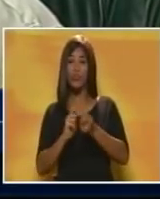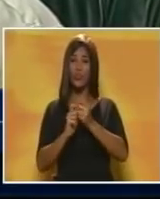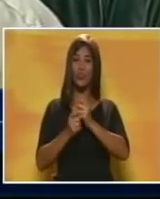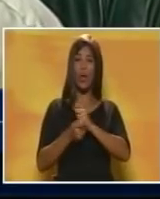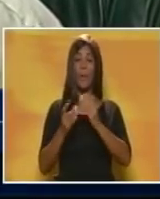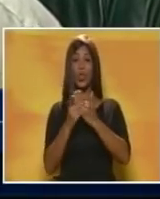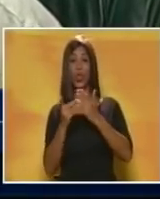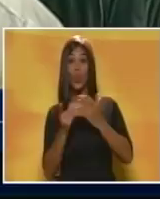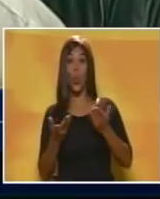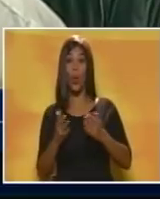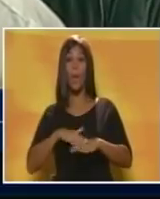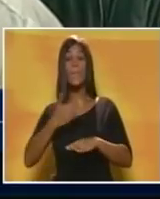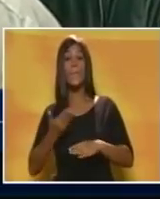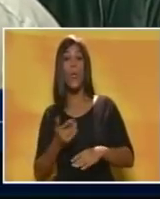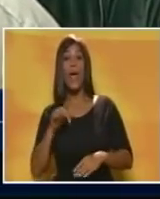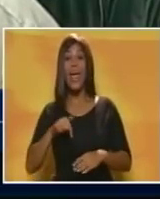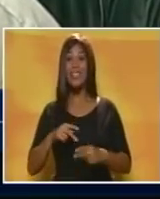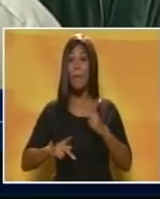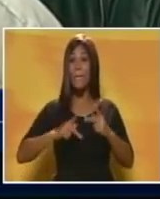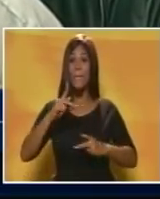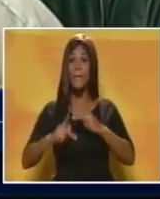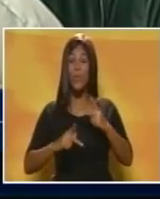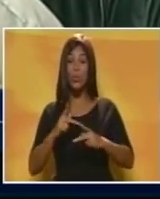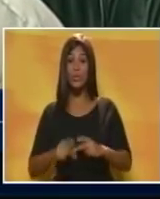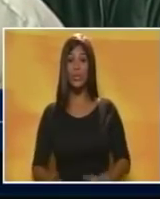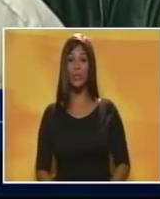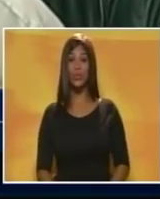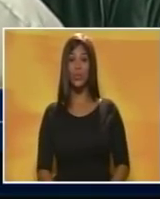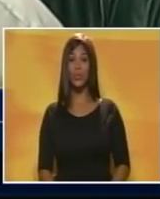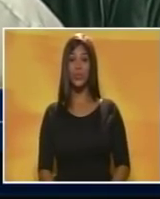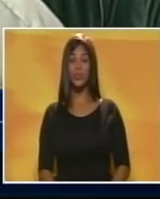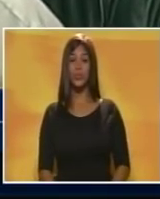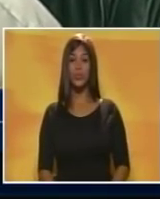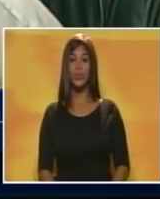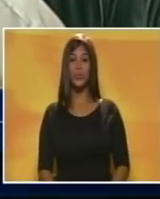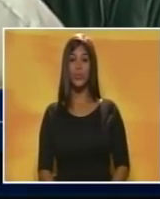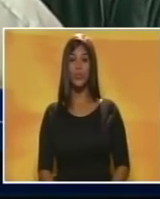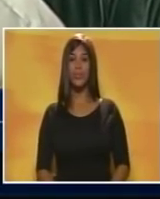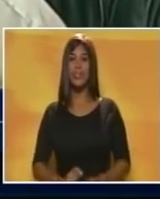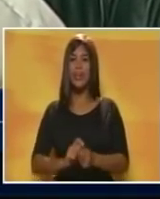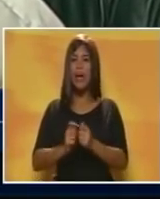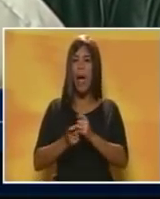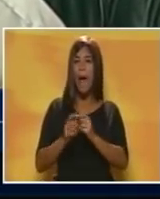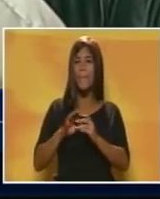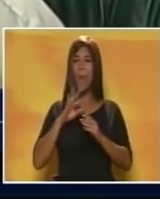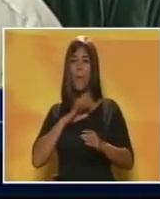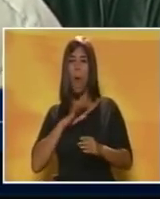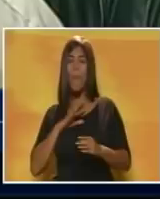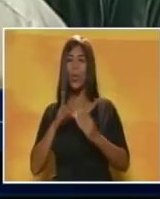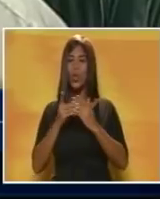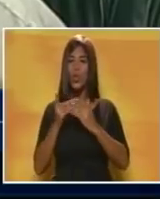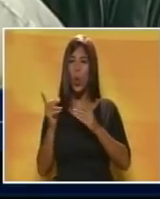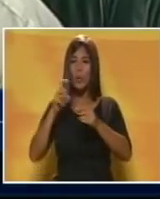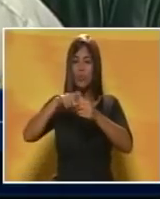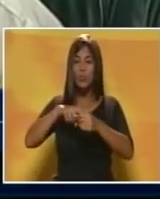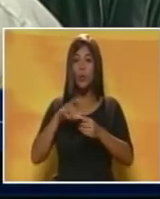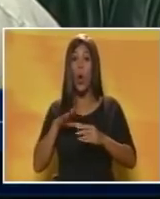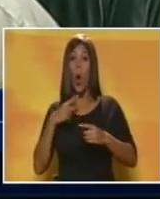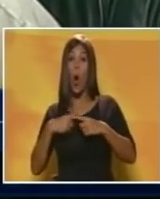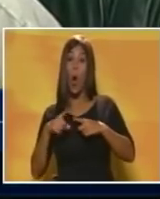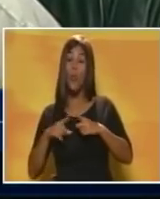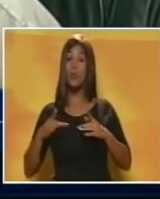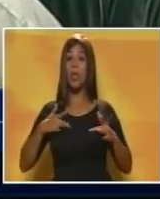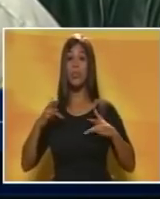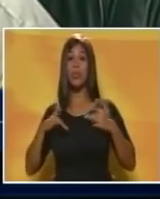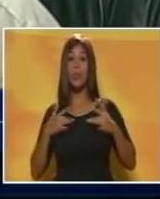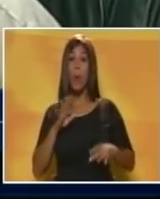la dolarización porque este proceso de inserción del dólar de manera creciente en las actividades